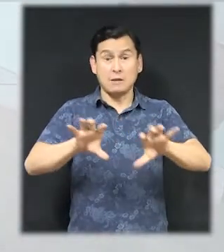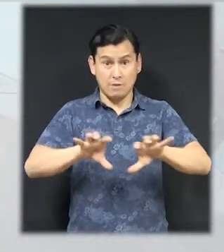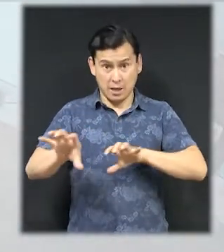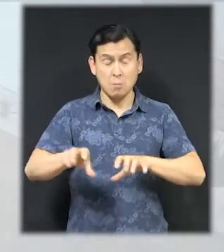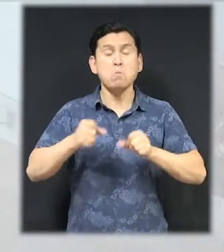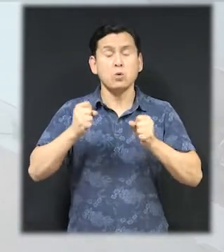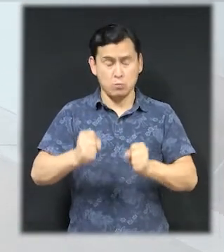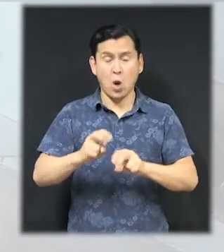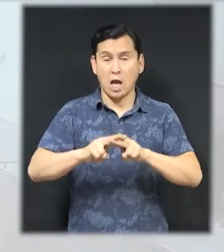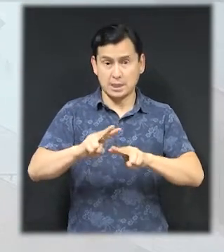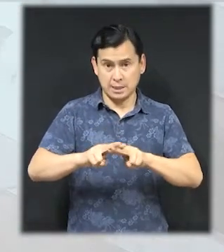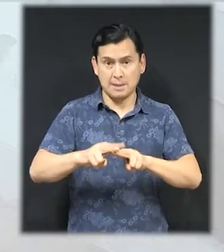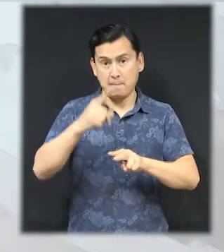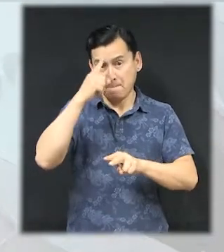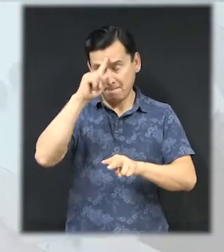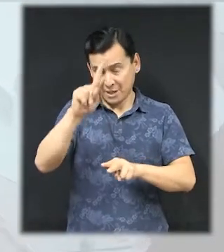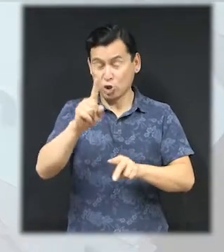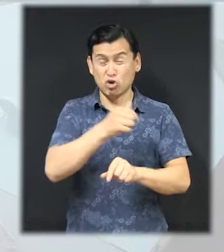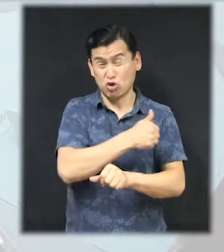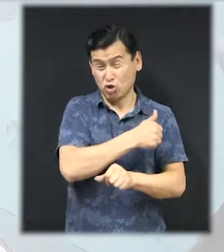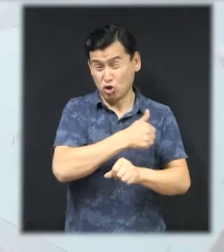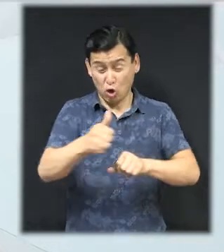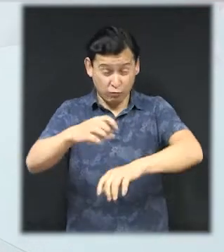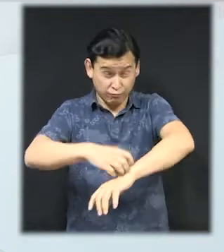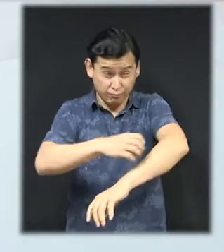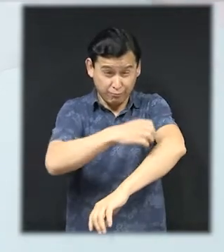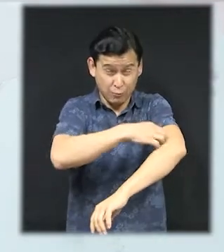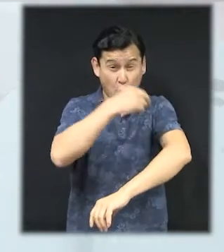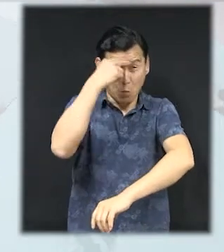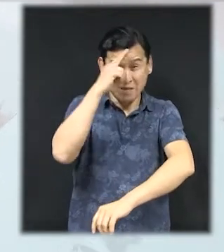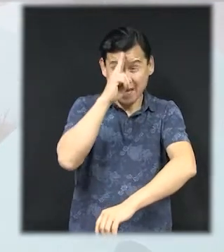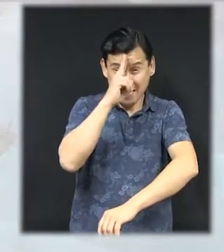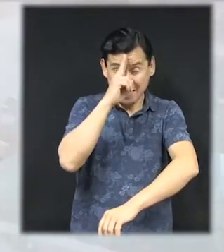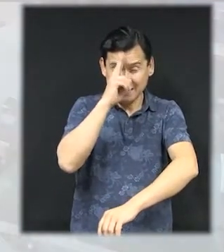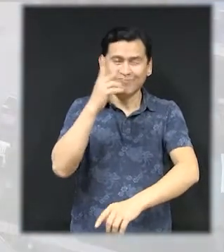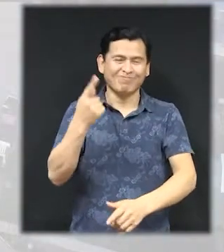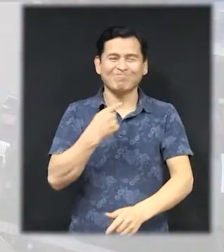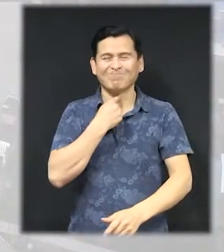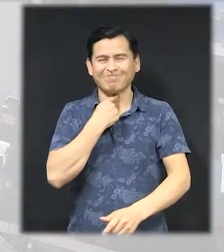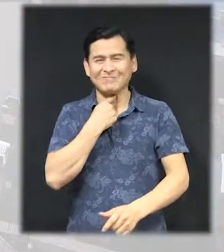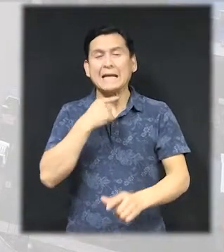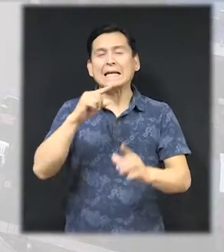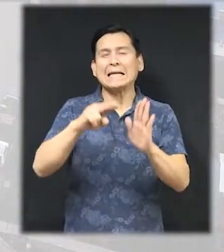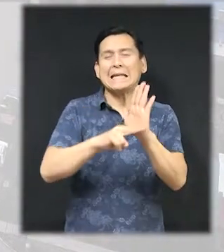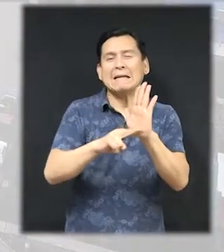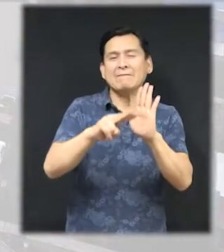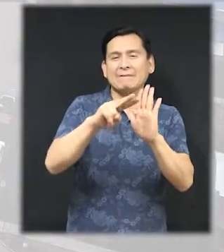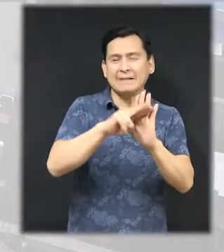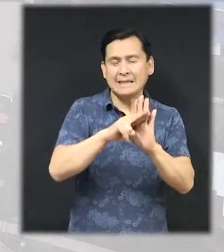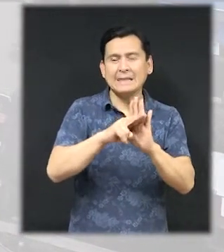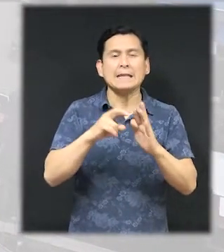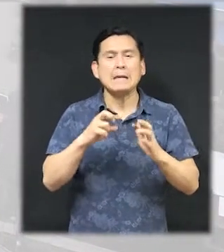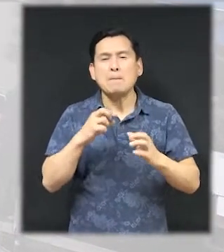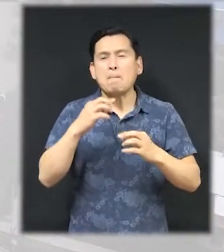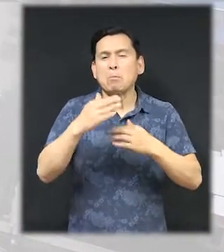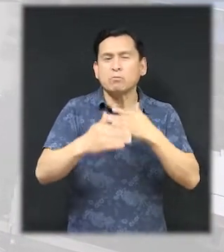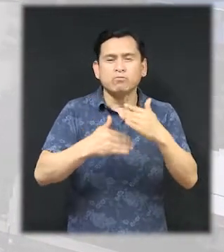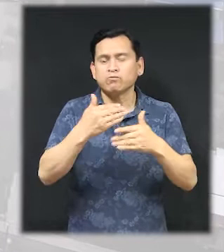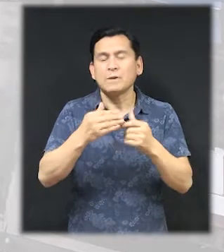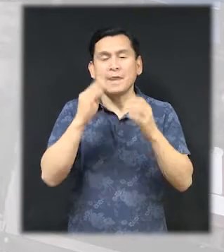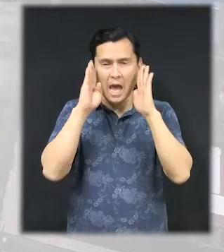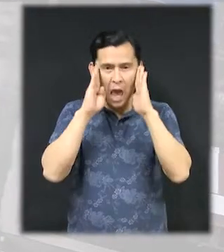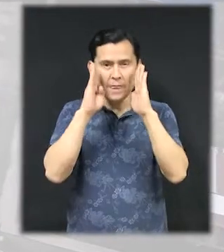lo hicimos. Sin embargo, como en todos los hospitales del país, se fue afectando nuestro nivel de producción